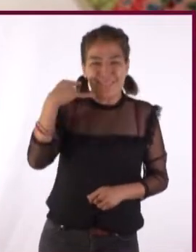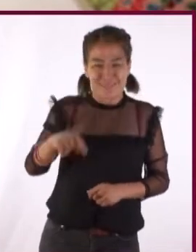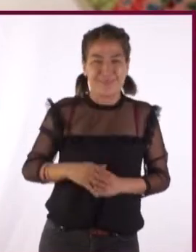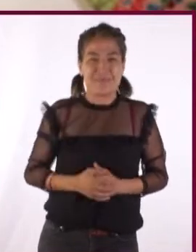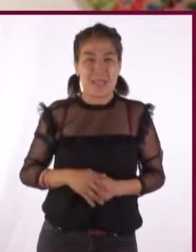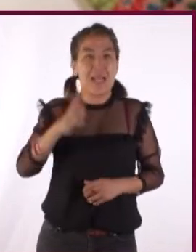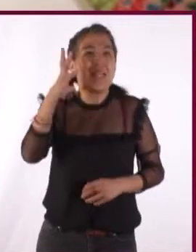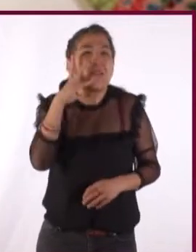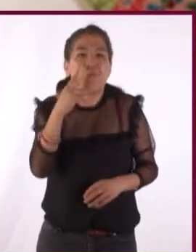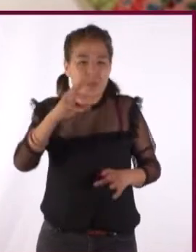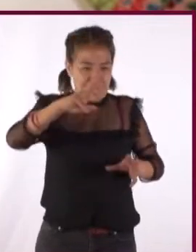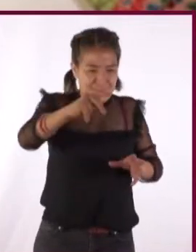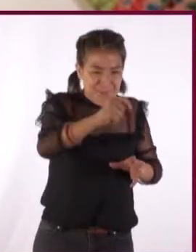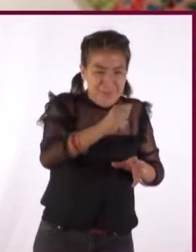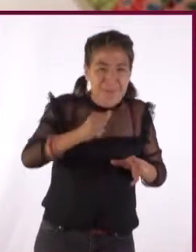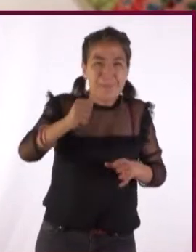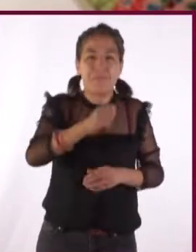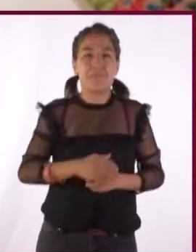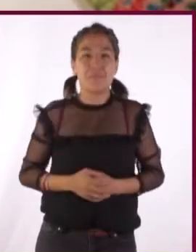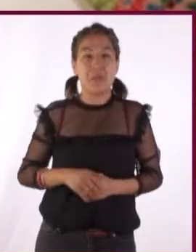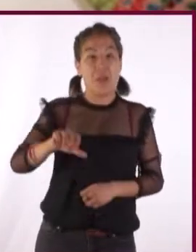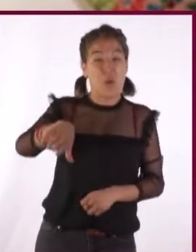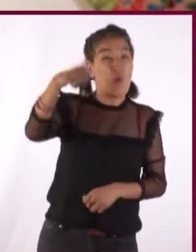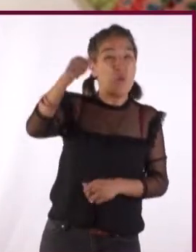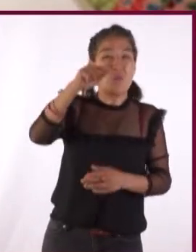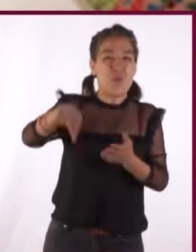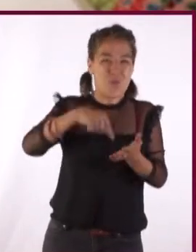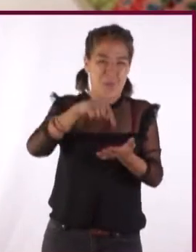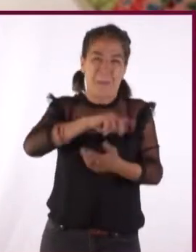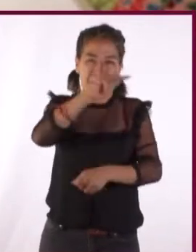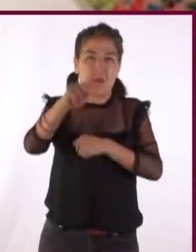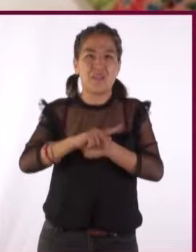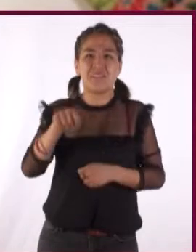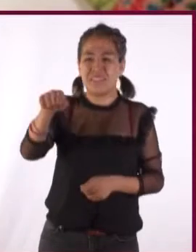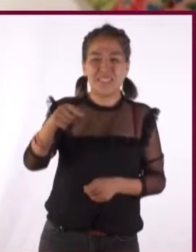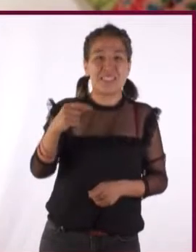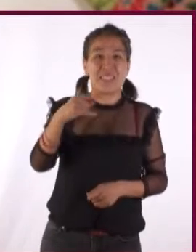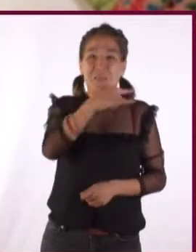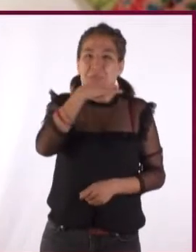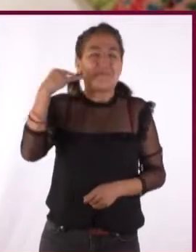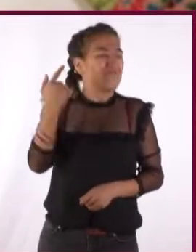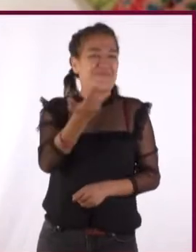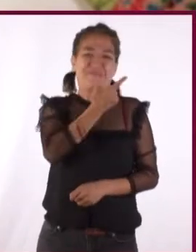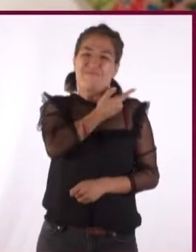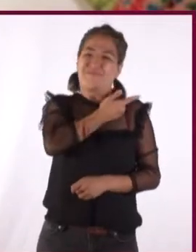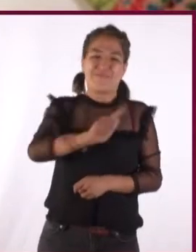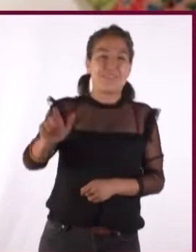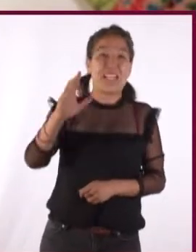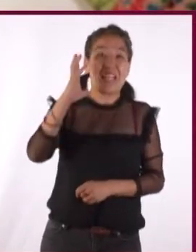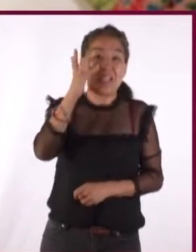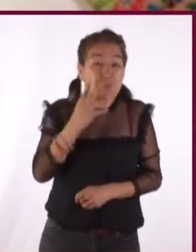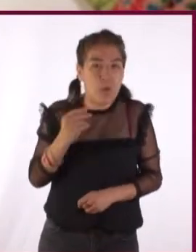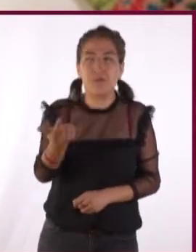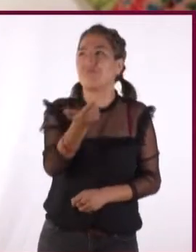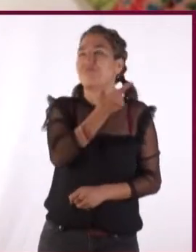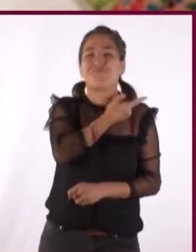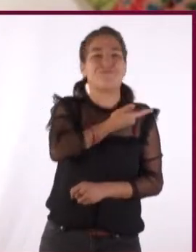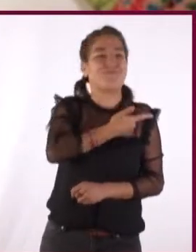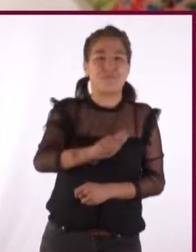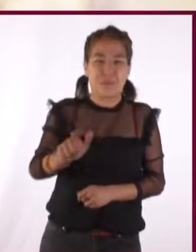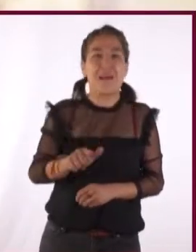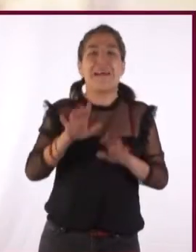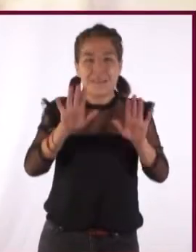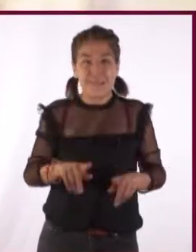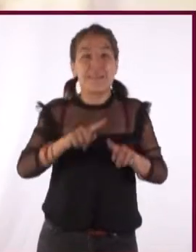Y ponerle limón a muchísimas cosas. En otros lugares lo picoso es desagradable, ¿no? Y el limón no les gusta, ¿no?